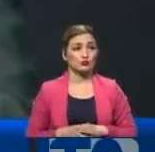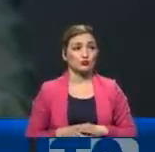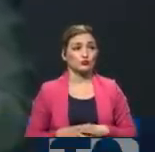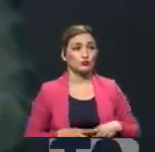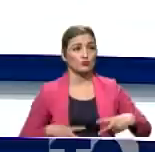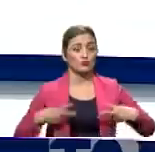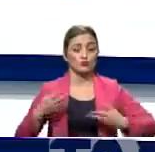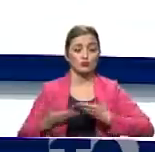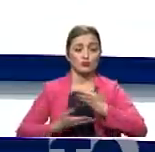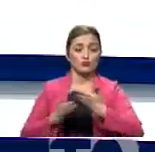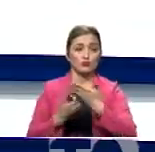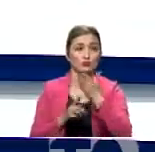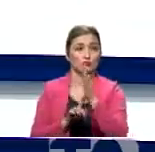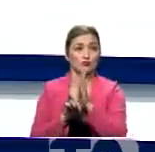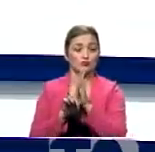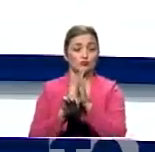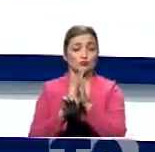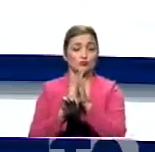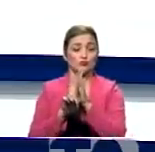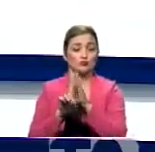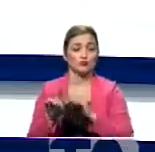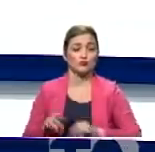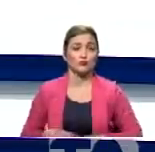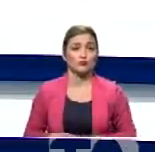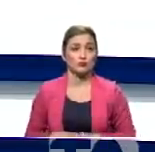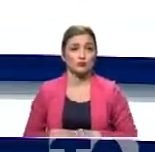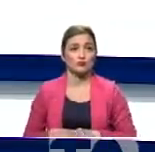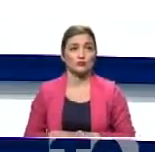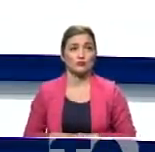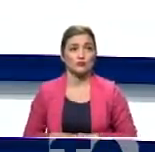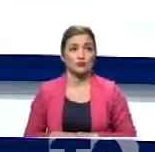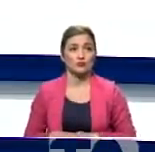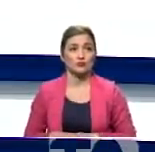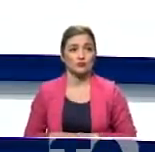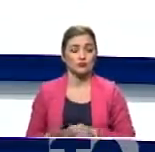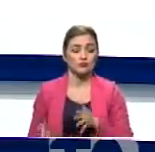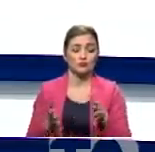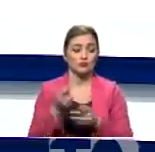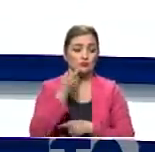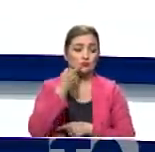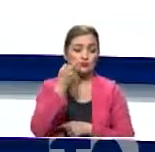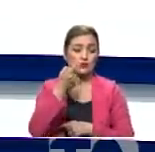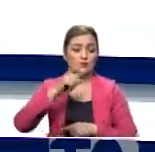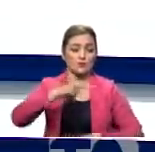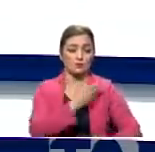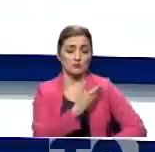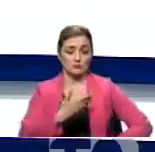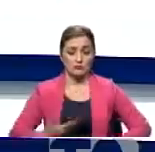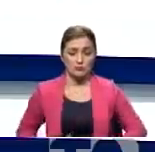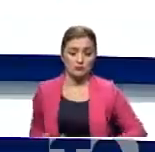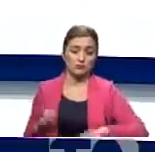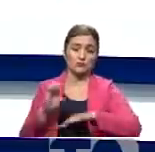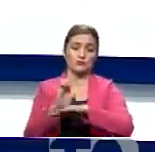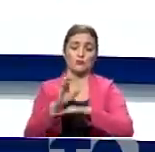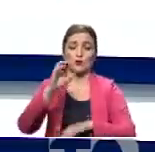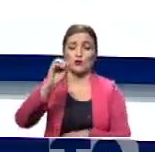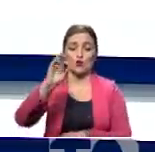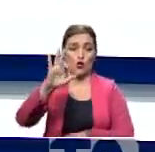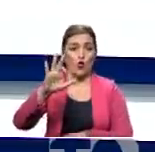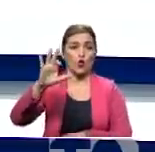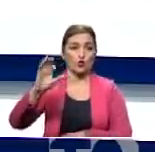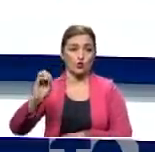convivencia entre el desarrollo y el... Y también, amigos, queremos decirles que el vicepresidente de la República, Otto